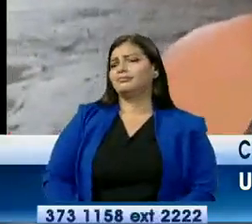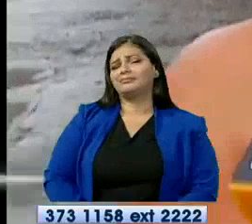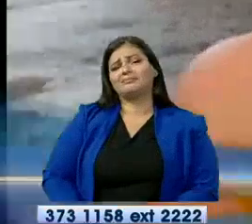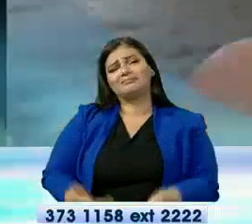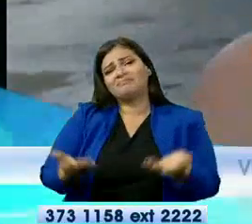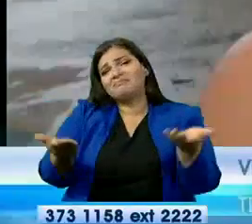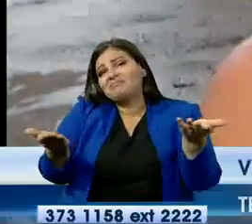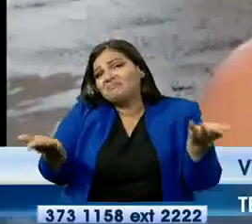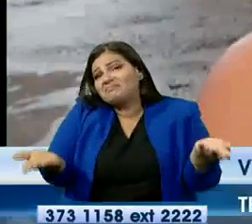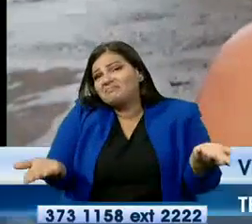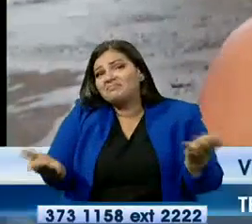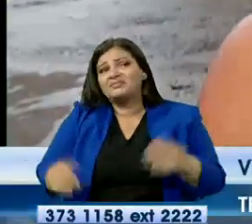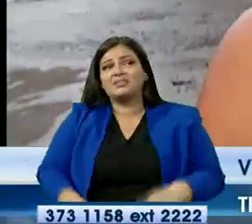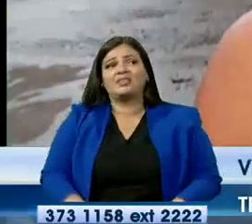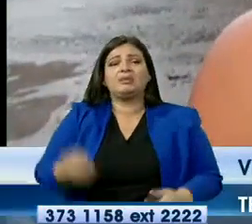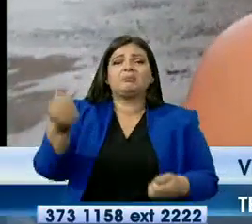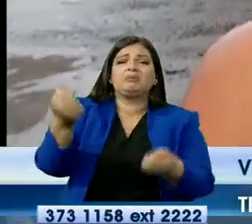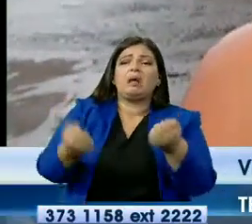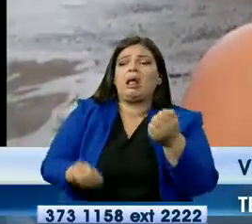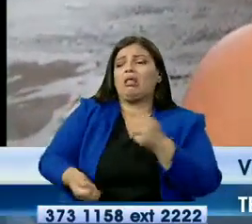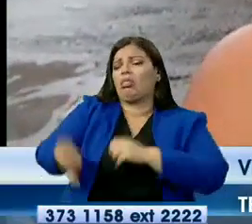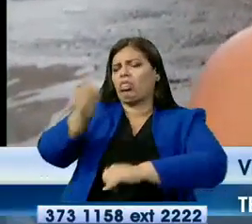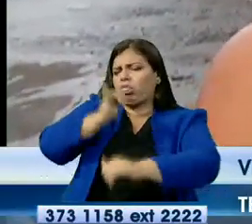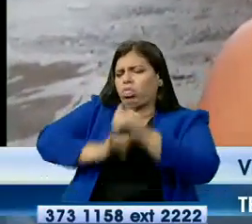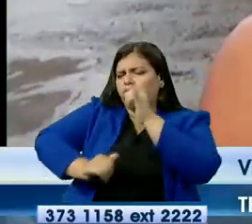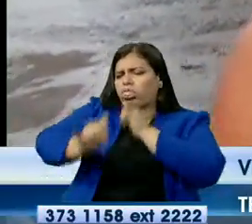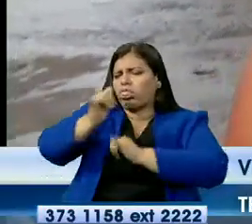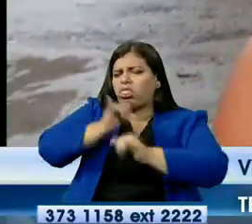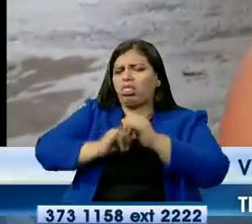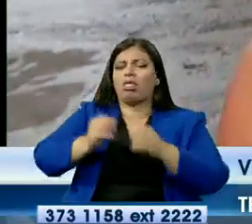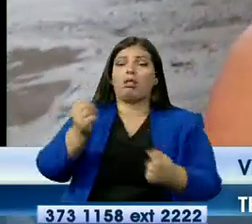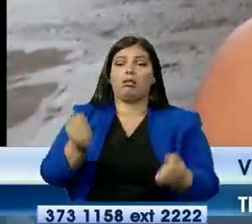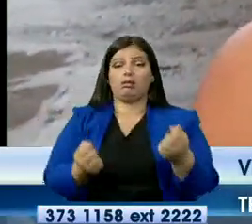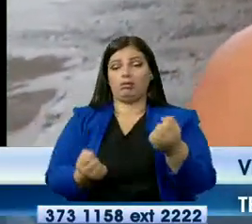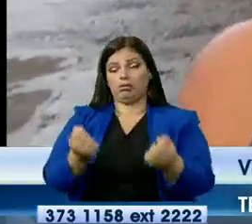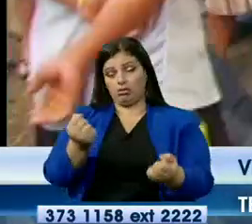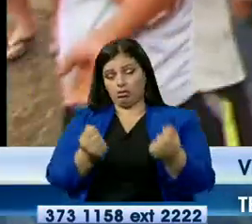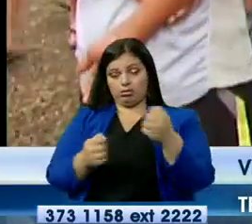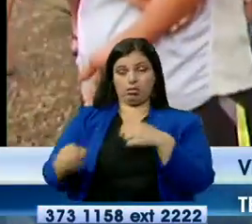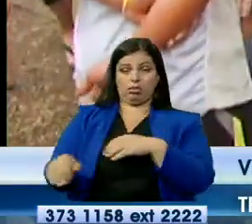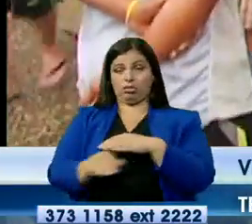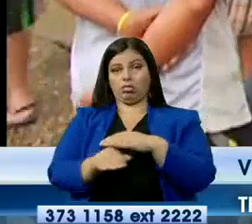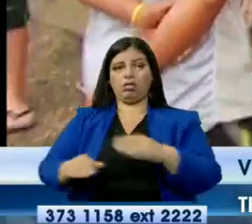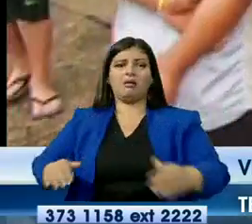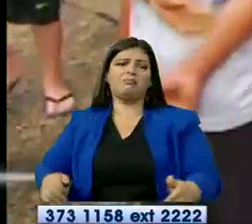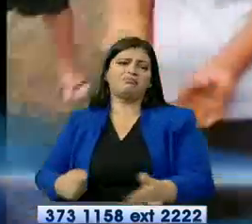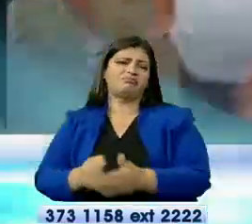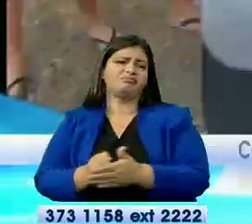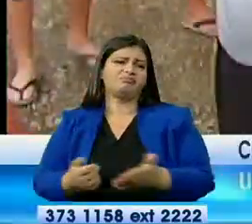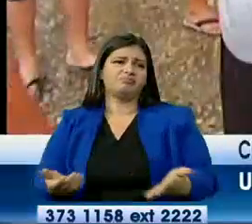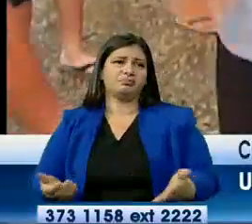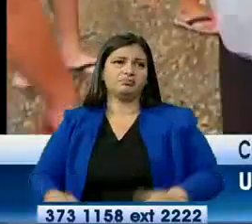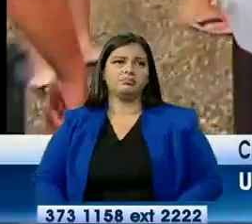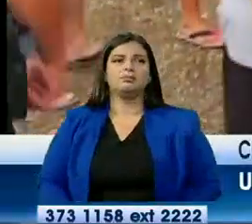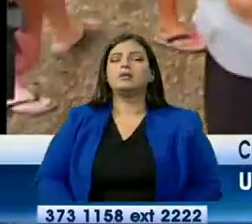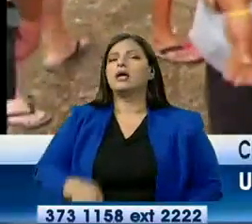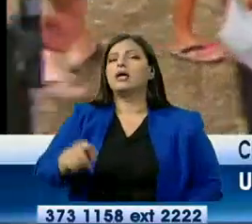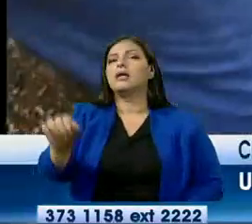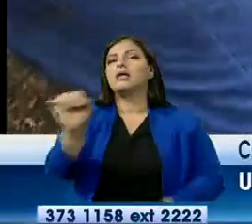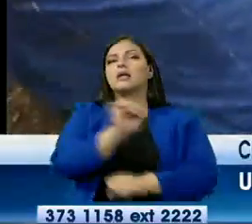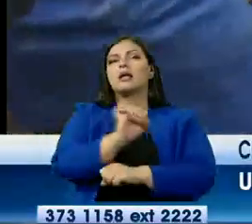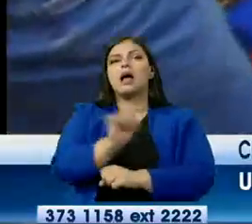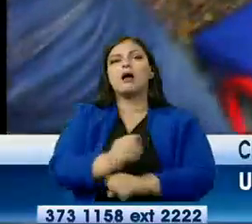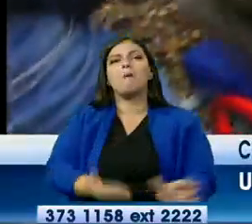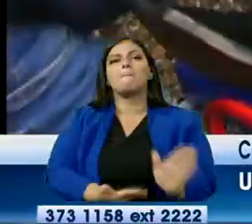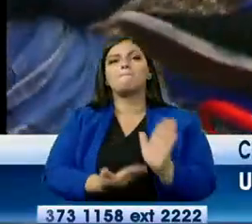tener precaución. Si se ponen a tomar, tienen que tener más responsabilidad. El conductor del Fiat sufrió varias heridas en su